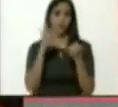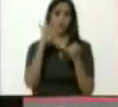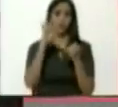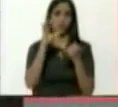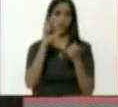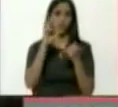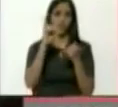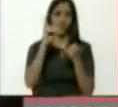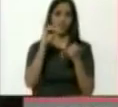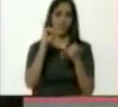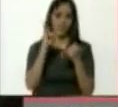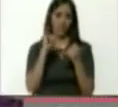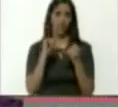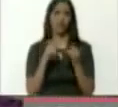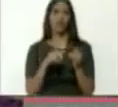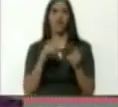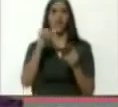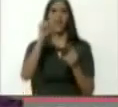Freddy Guevara. Stalin González,